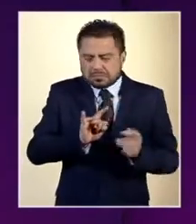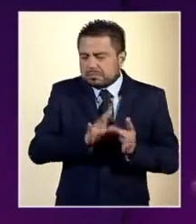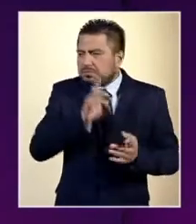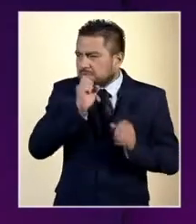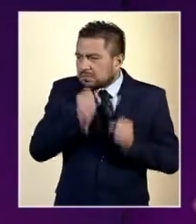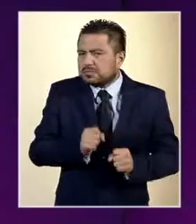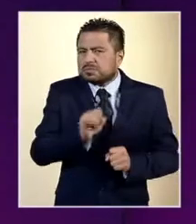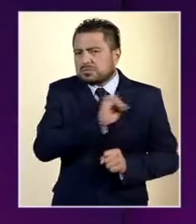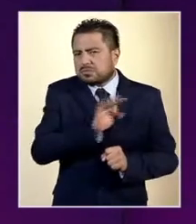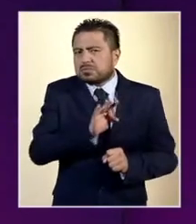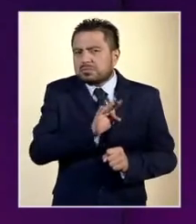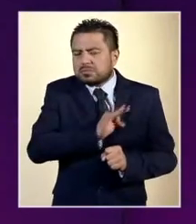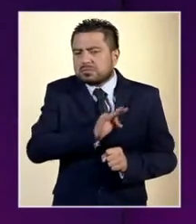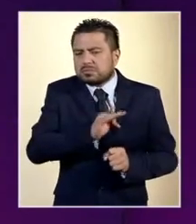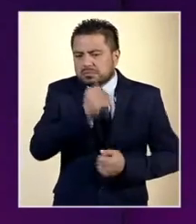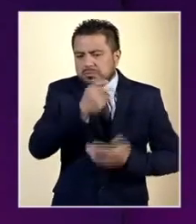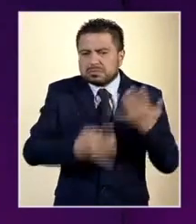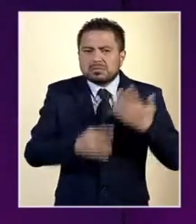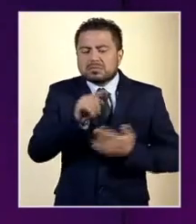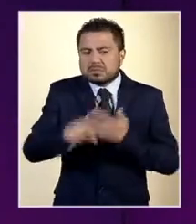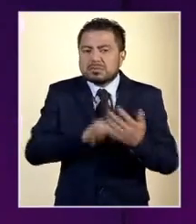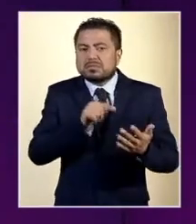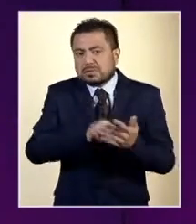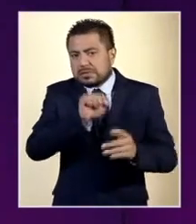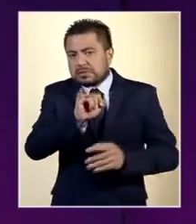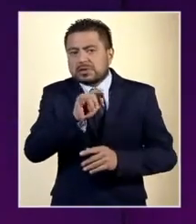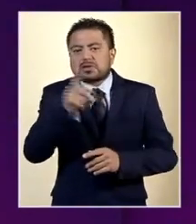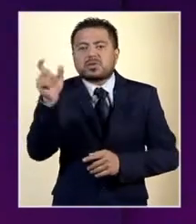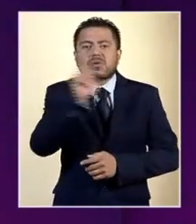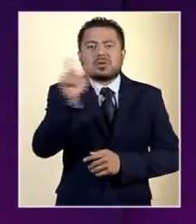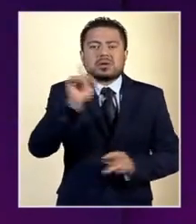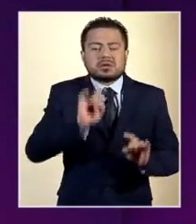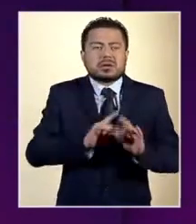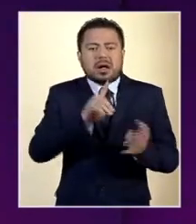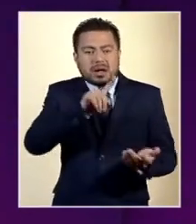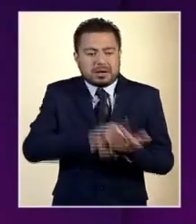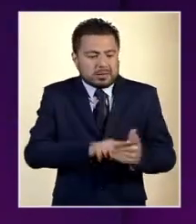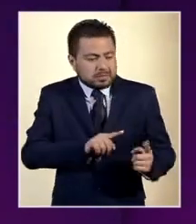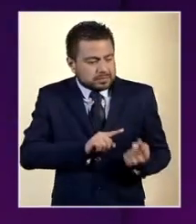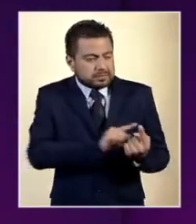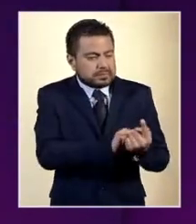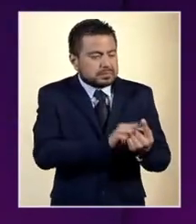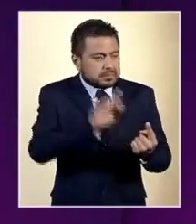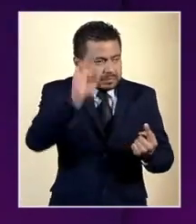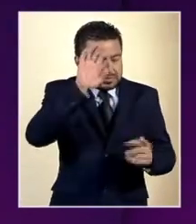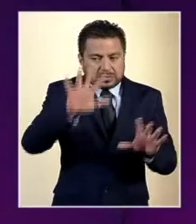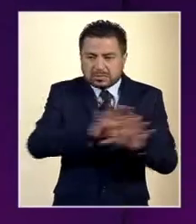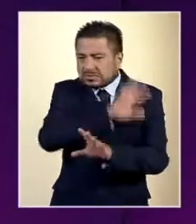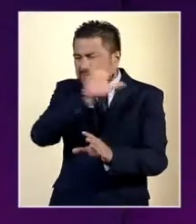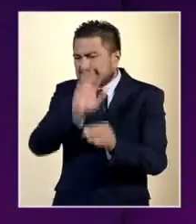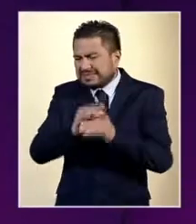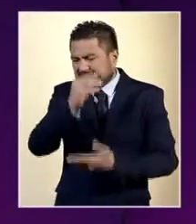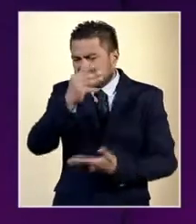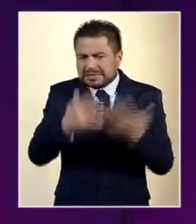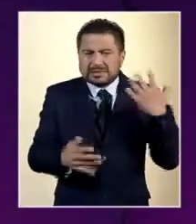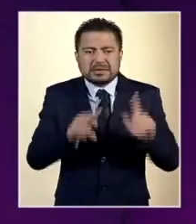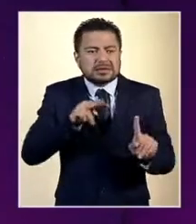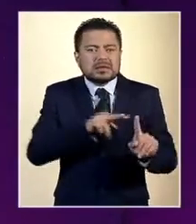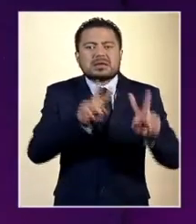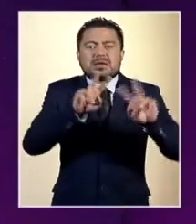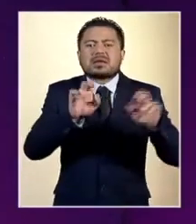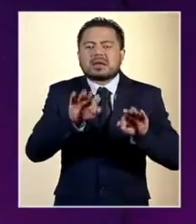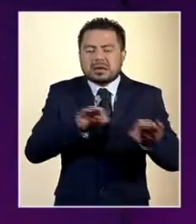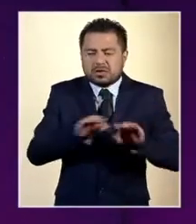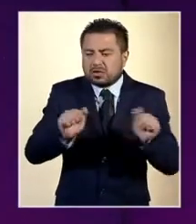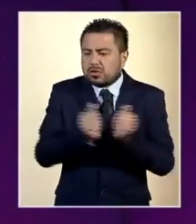seguros, que hay condiciones que también se deben de cumplir en esos espacios, pero cuando ya los vemos acá, pues tenemos que pensar en toda esta rama. Vemos el tema laboral